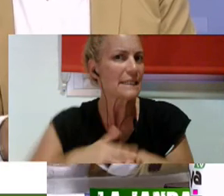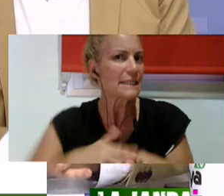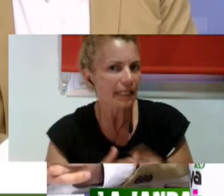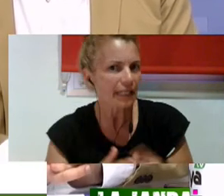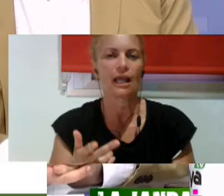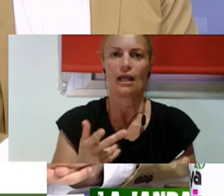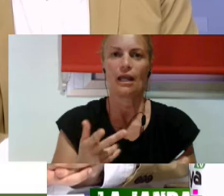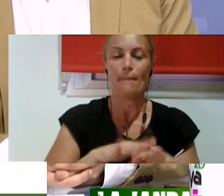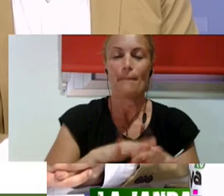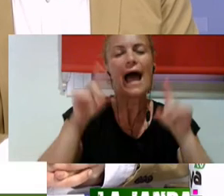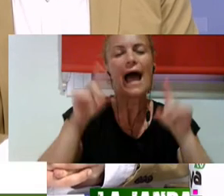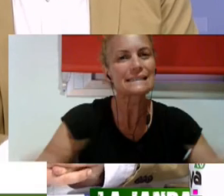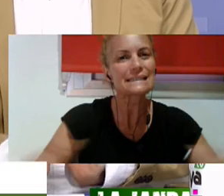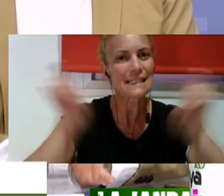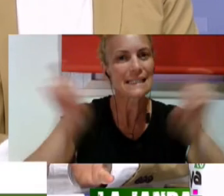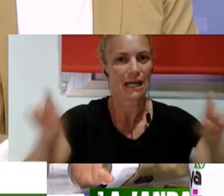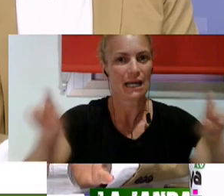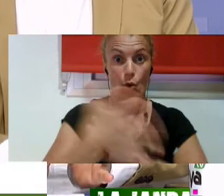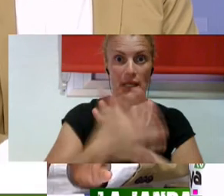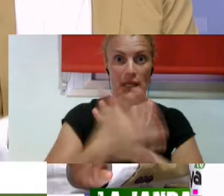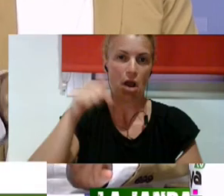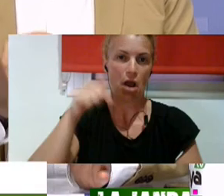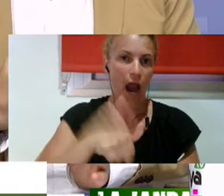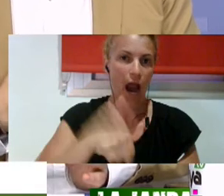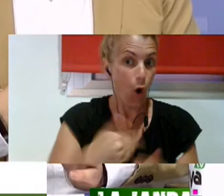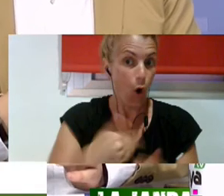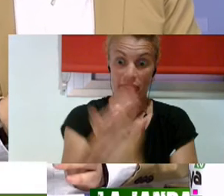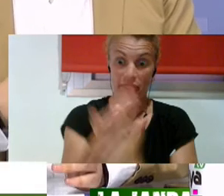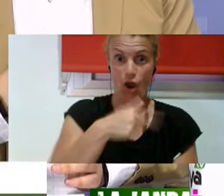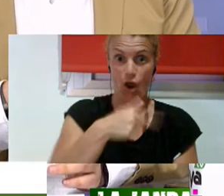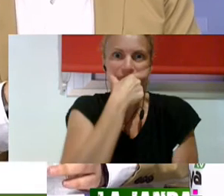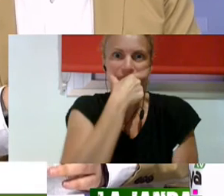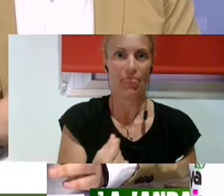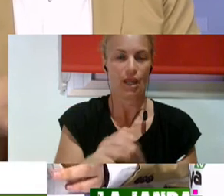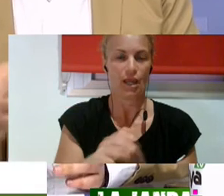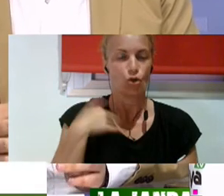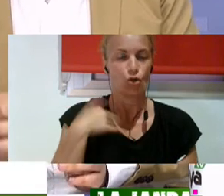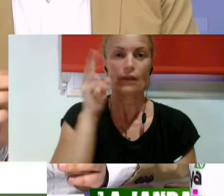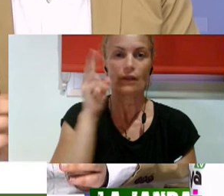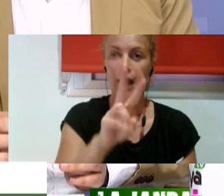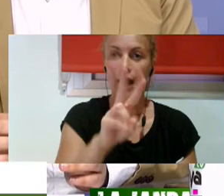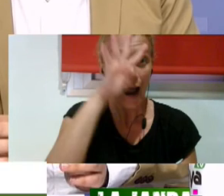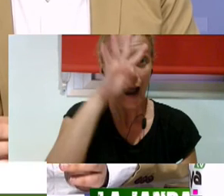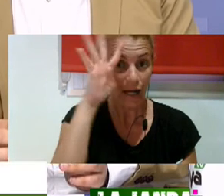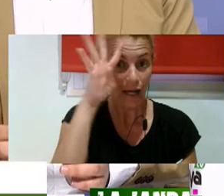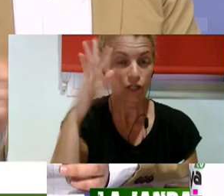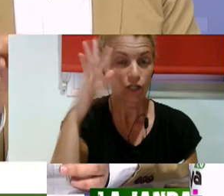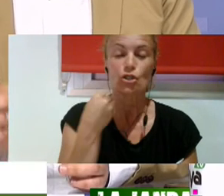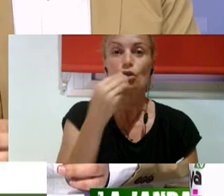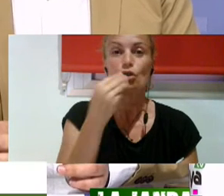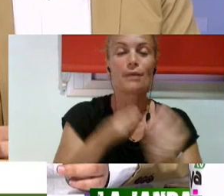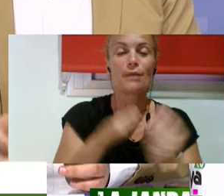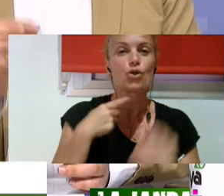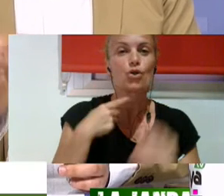enseñar, ¿no?, que enseñara esta lengua de signos. Hoy en día, yo, por ejemplo, Alejandro, te tengo que decir que yo me he hecho una cuenta de TikTok